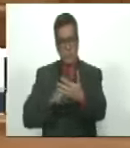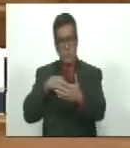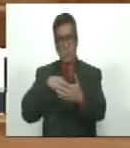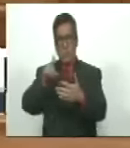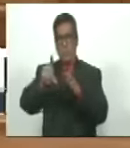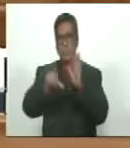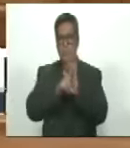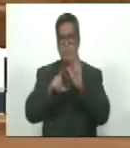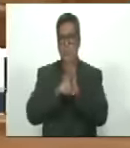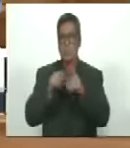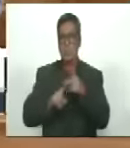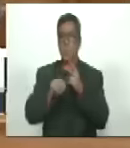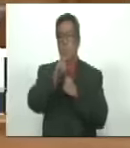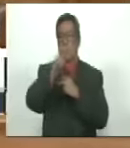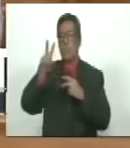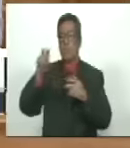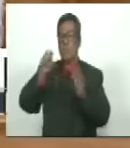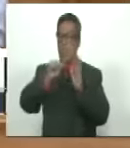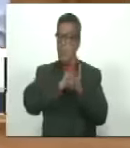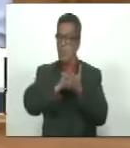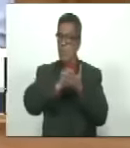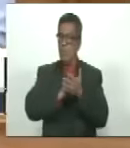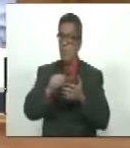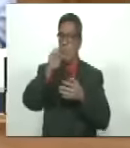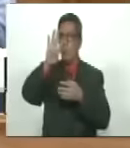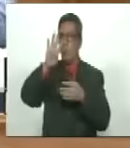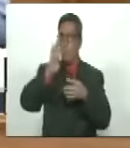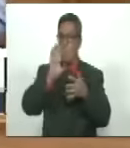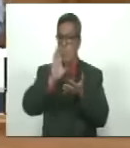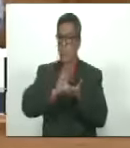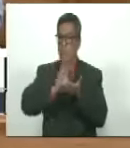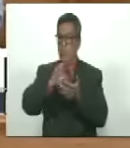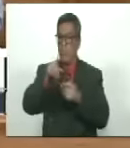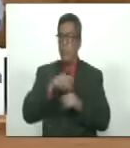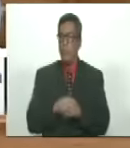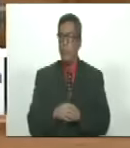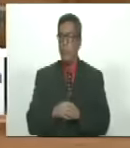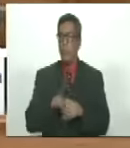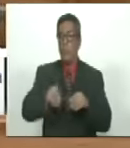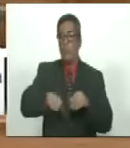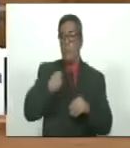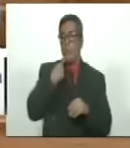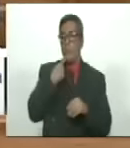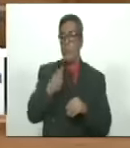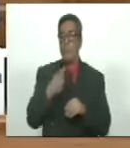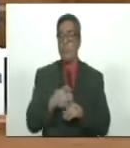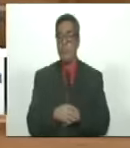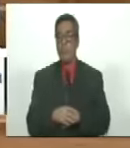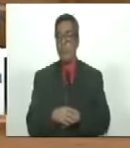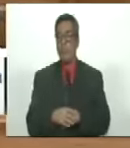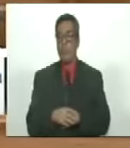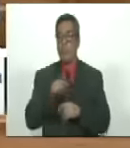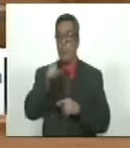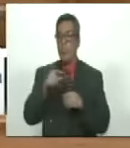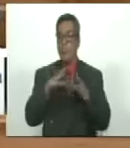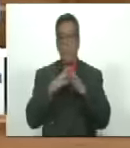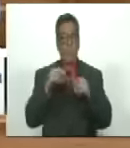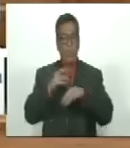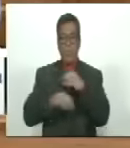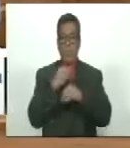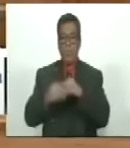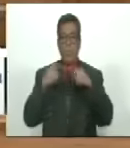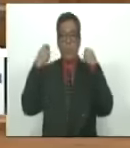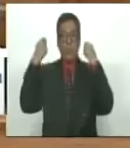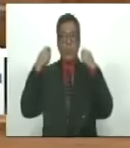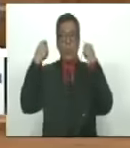ley concreta, 22 artículos, 4 capítulos, y pudiéramos decir, aquí todos los que hicimos